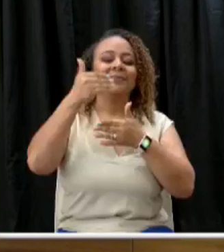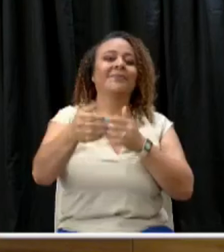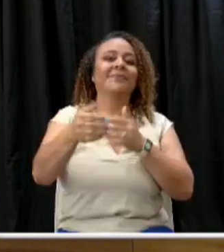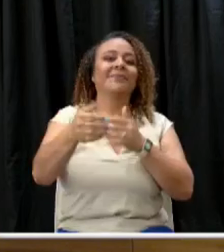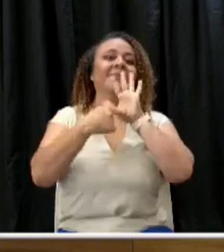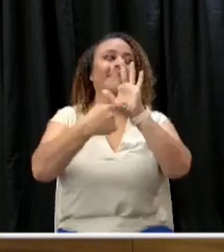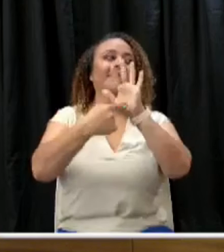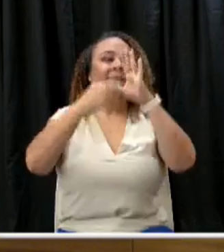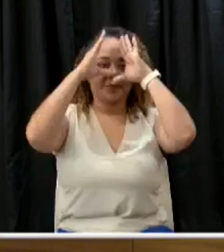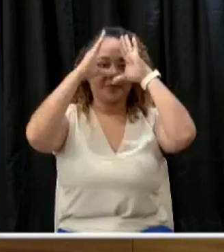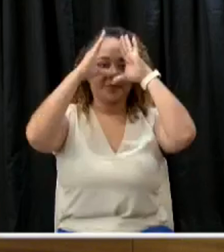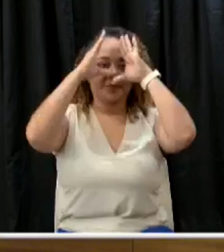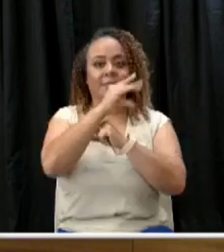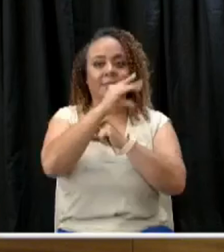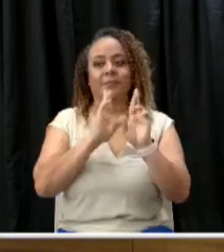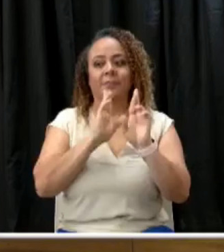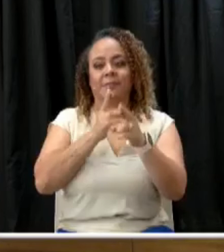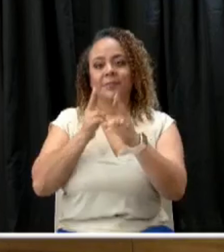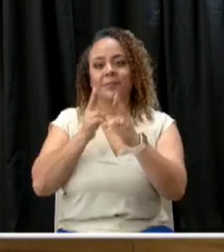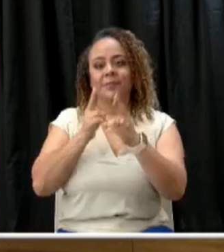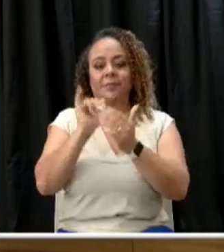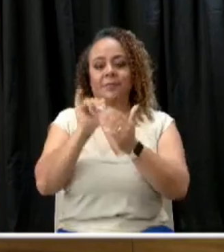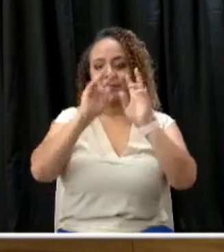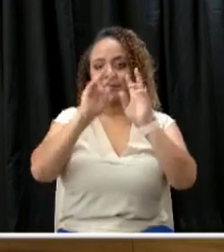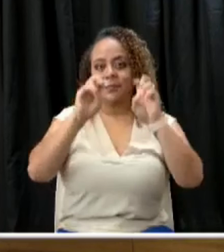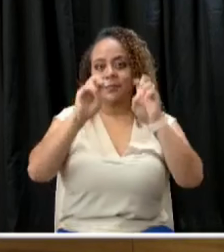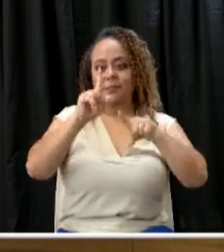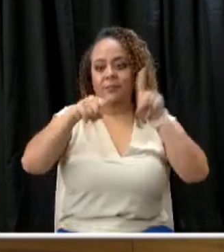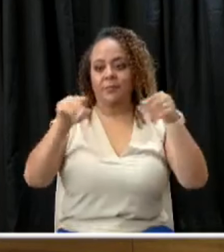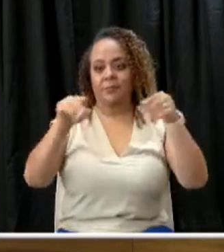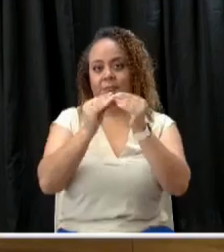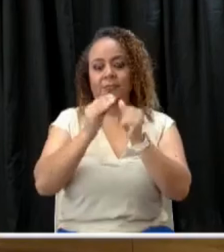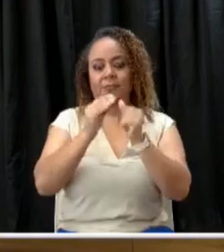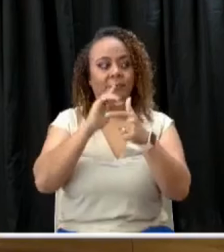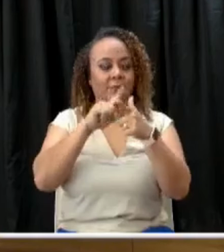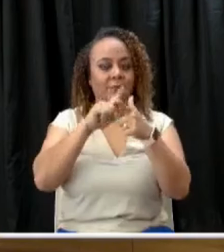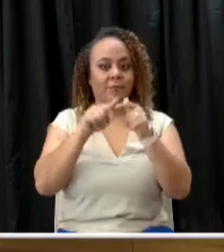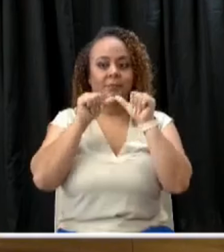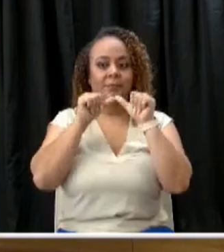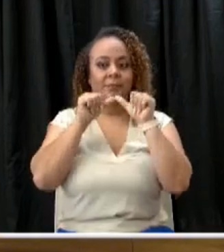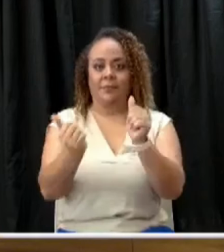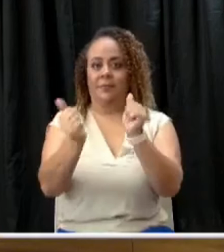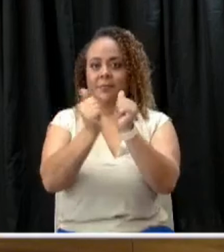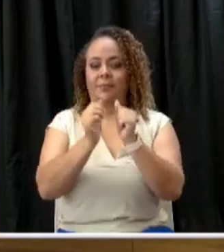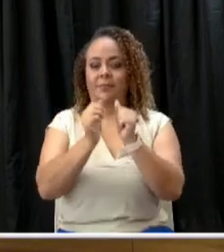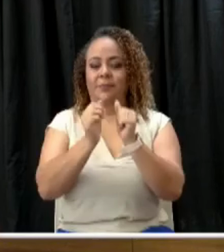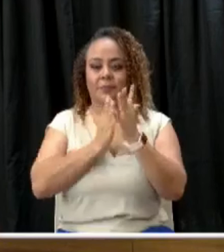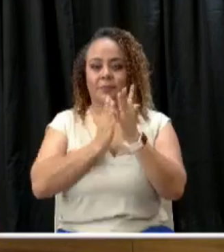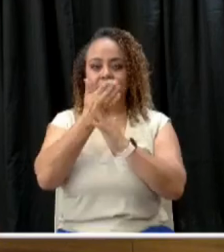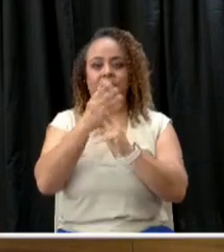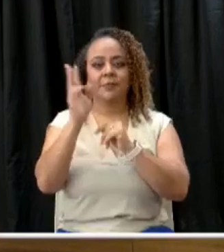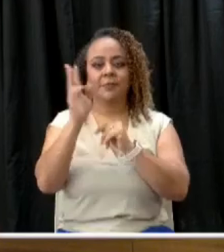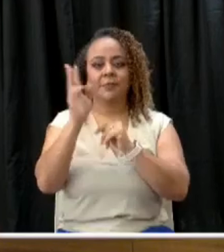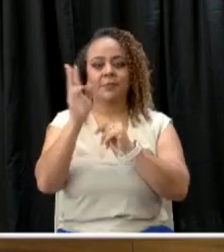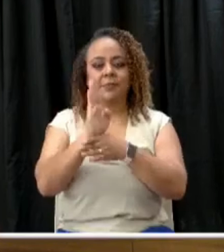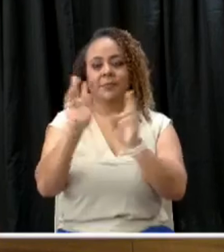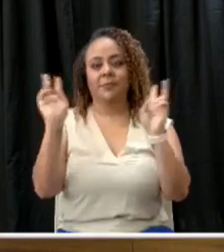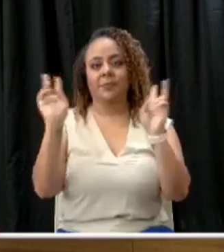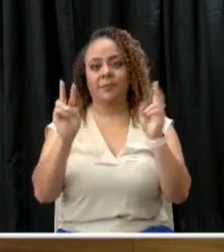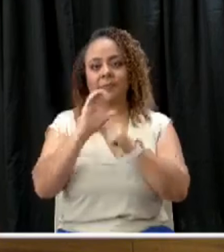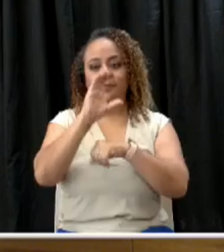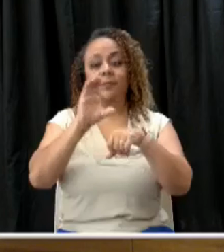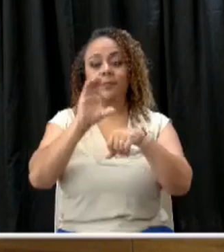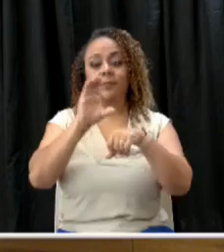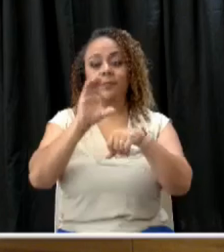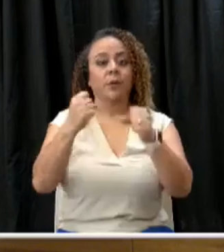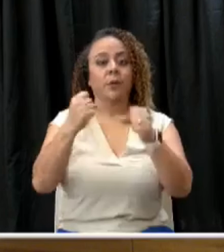presentar la información y los resultados de este análisis estadístico, así que síganos acompañando a través de las transmisiones en vivo del